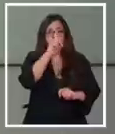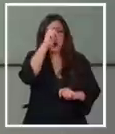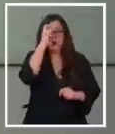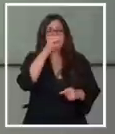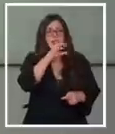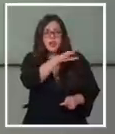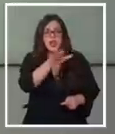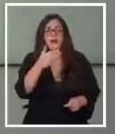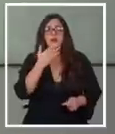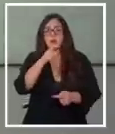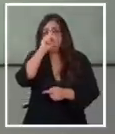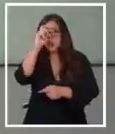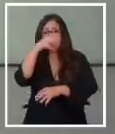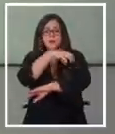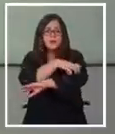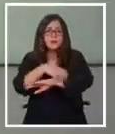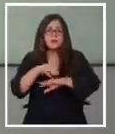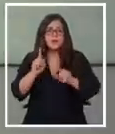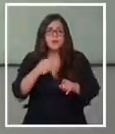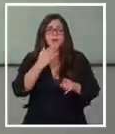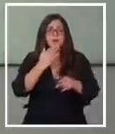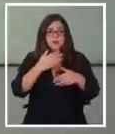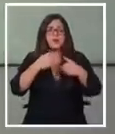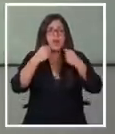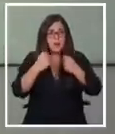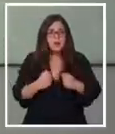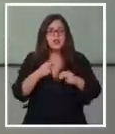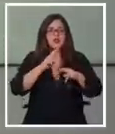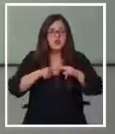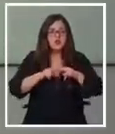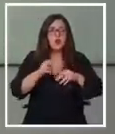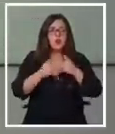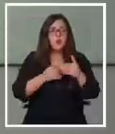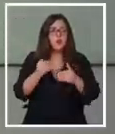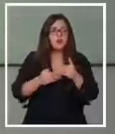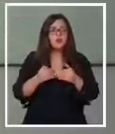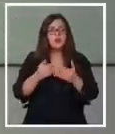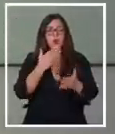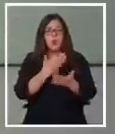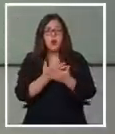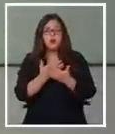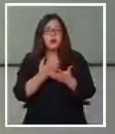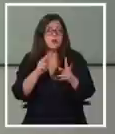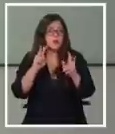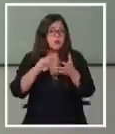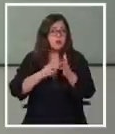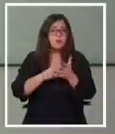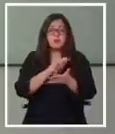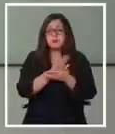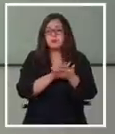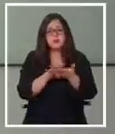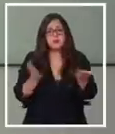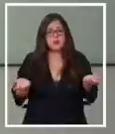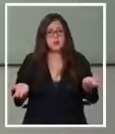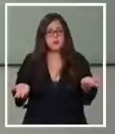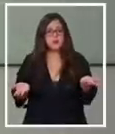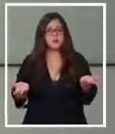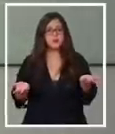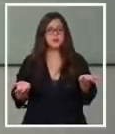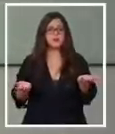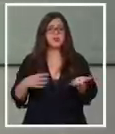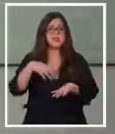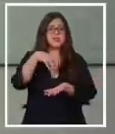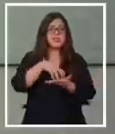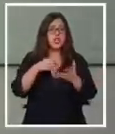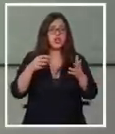los hospitales de regiones tengan también capacidad de resolver procesos de alta complejidad como por ejemplo no se deja un centro